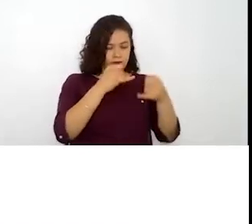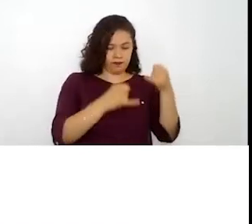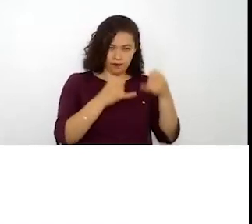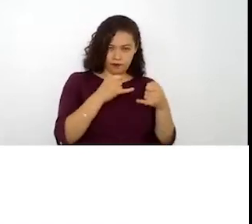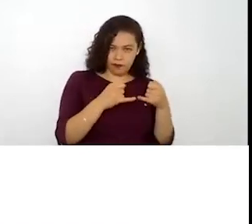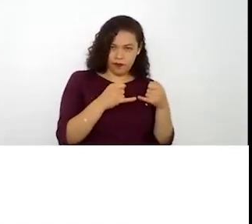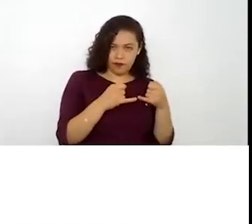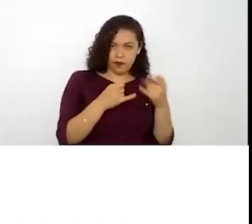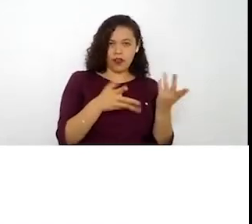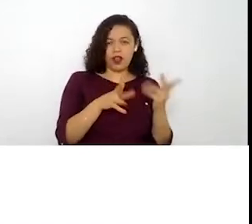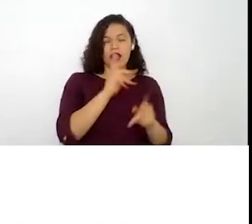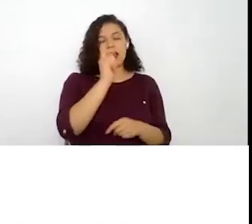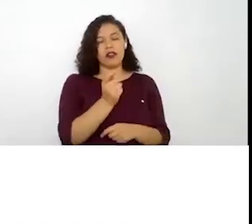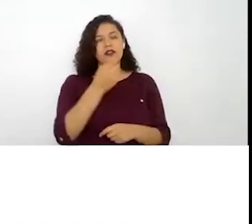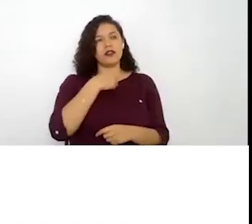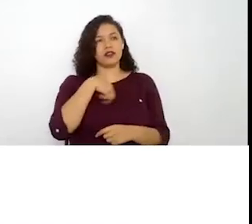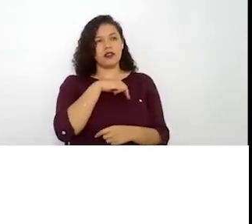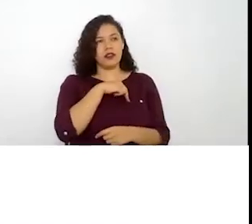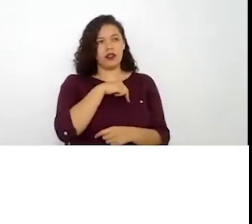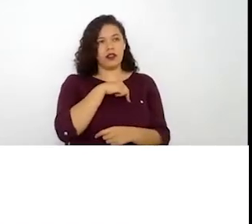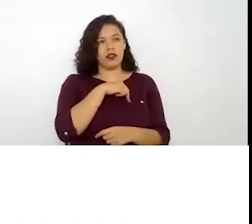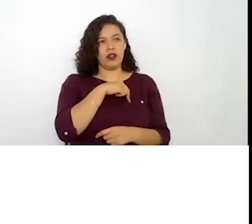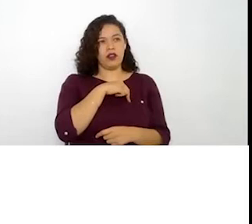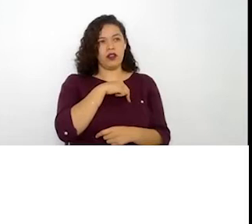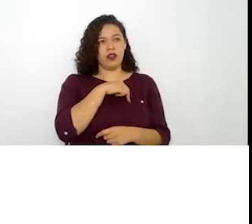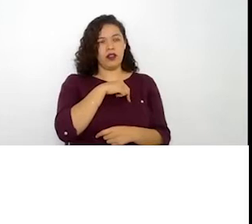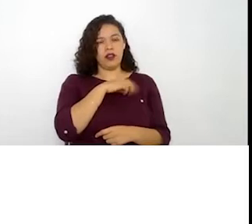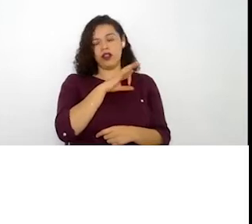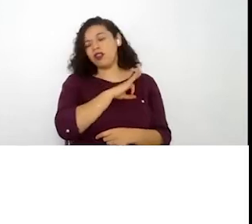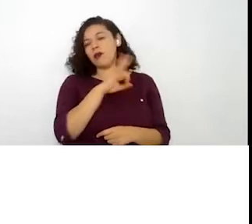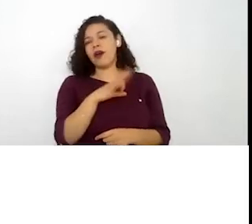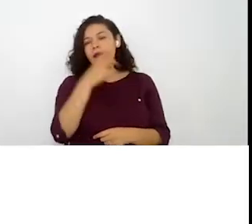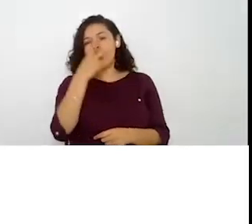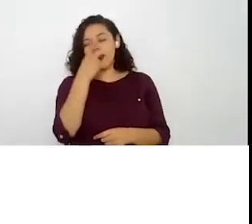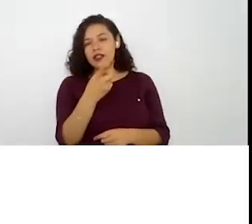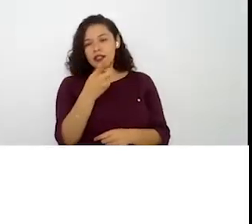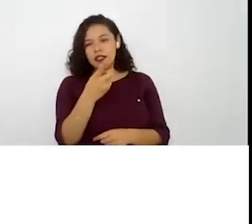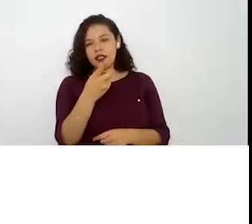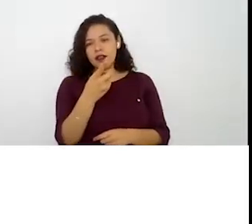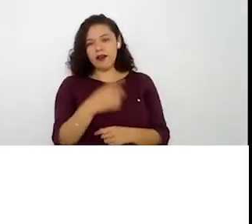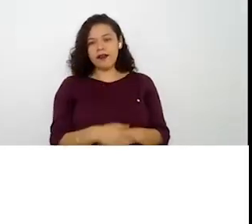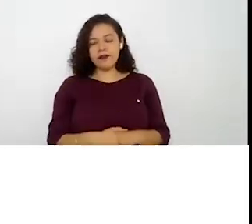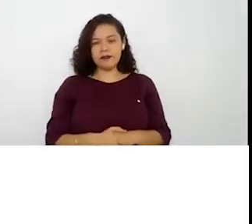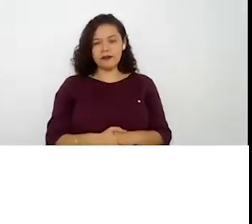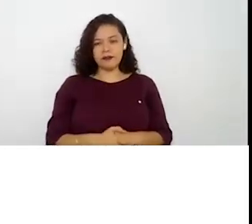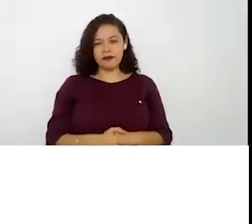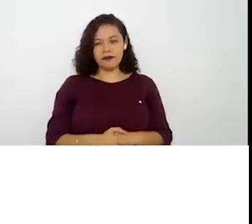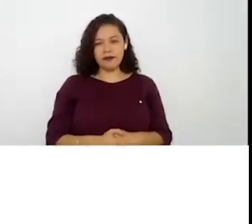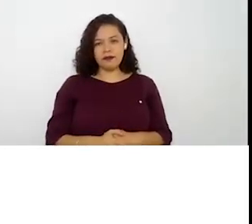digamos eso de nosotros podamos argumentar porque hemos